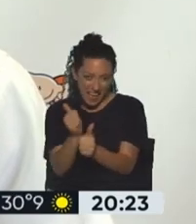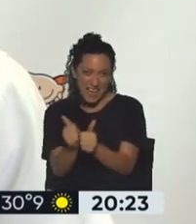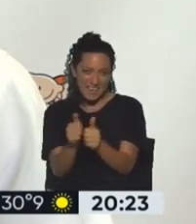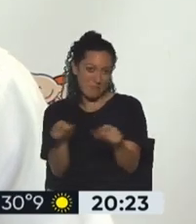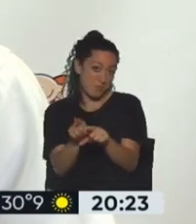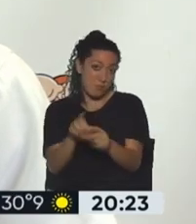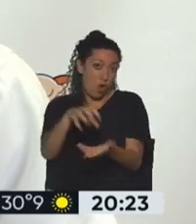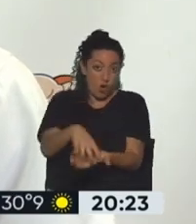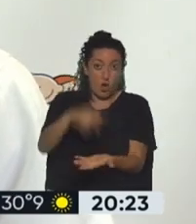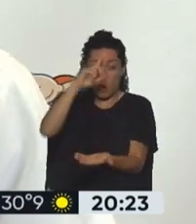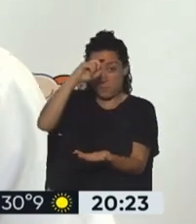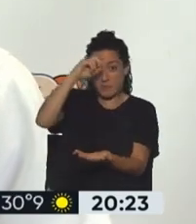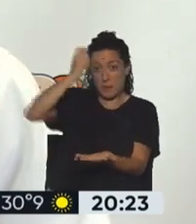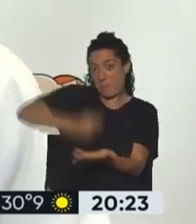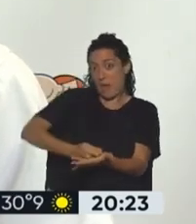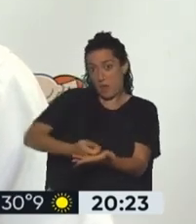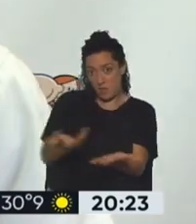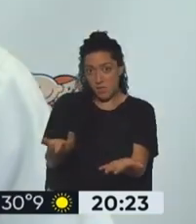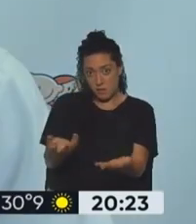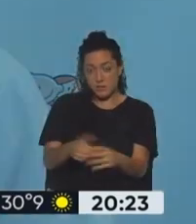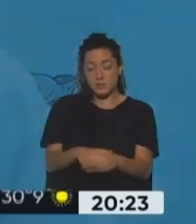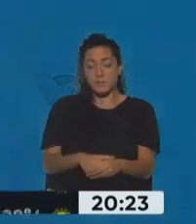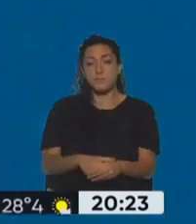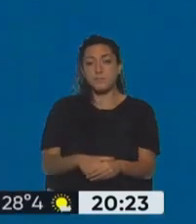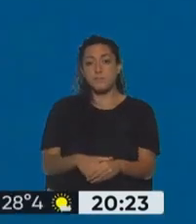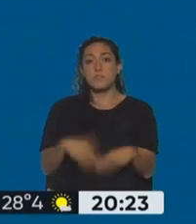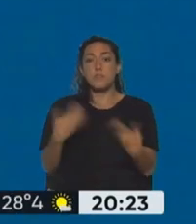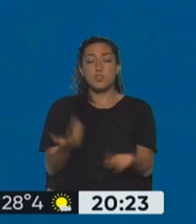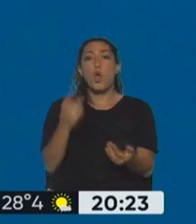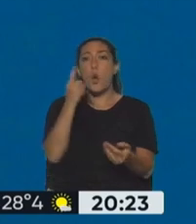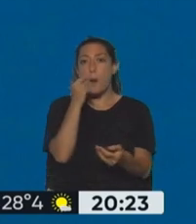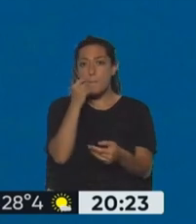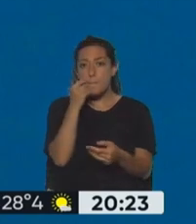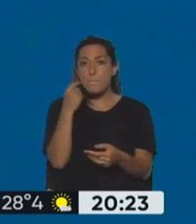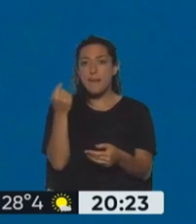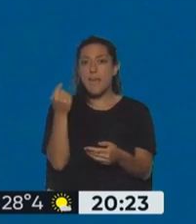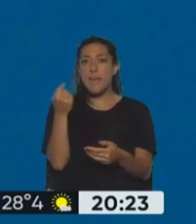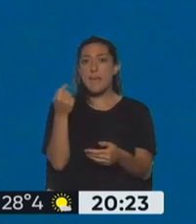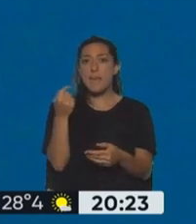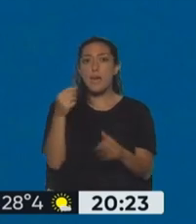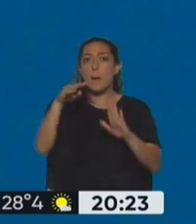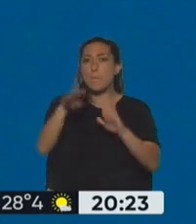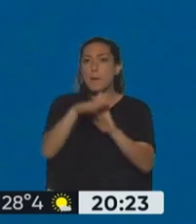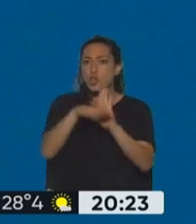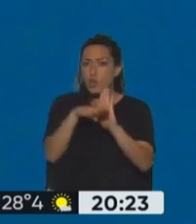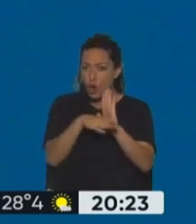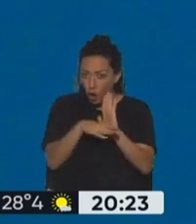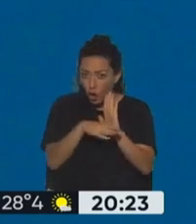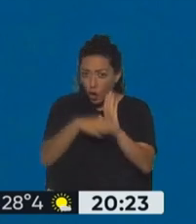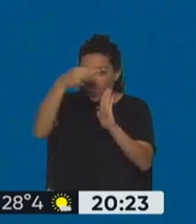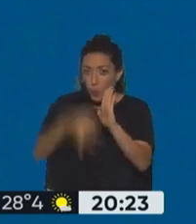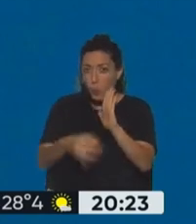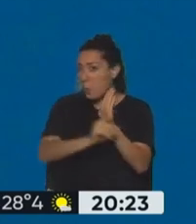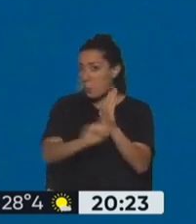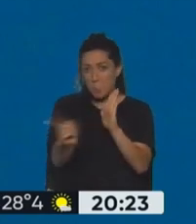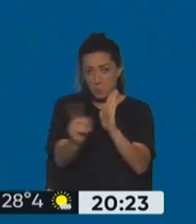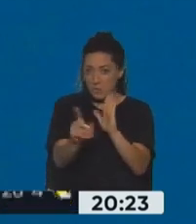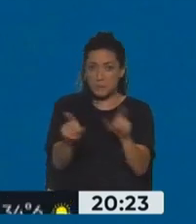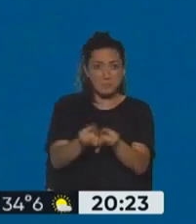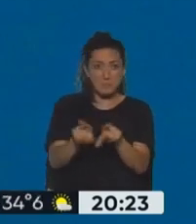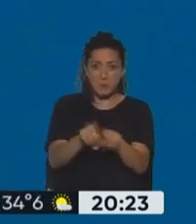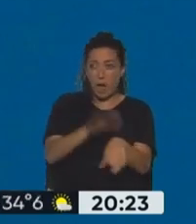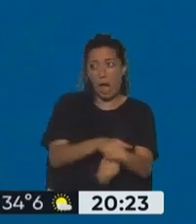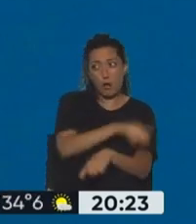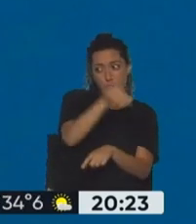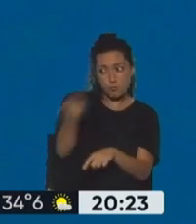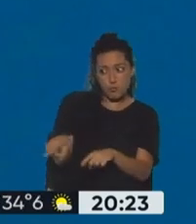al Garrahan. ¿Quién pagaba? El Garrahan. Entonces, él estaba, pero no cumplió con ninguno de los protocolos, y esto es lo que consta en los sumarios, que se